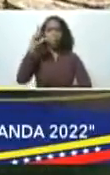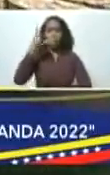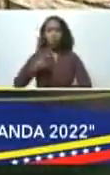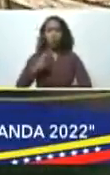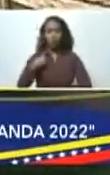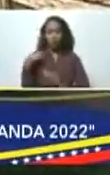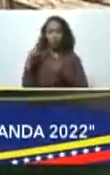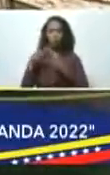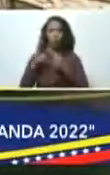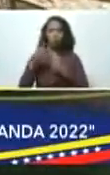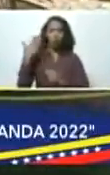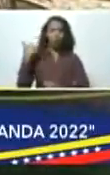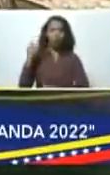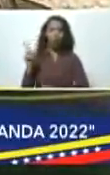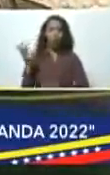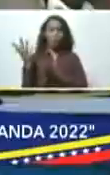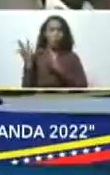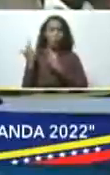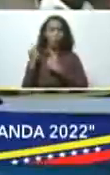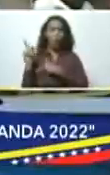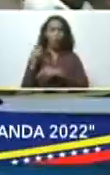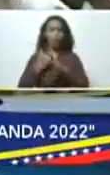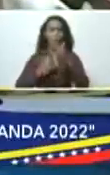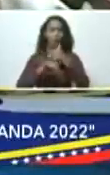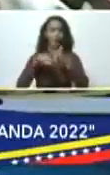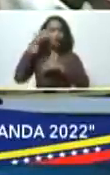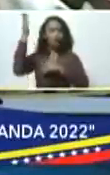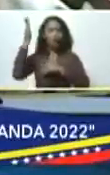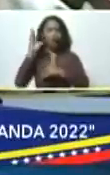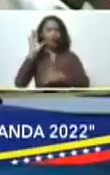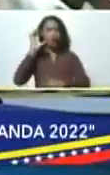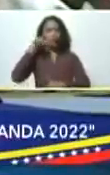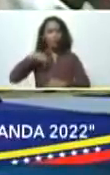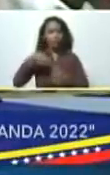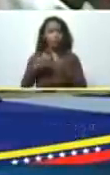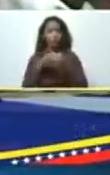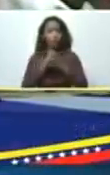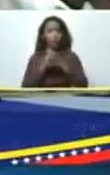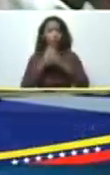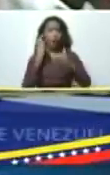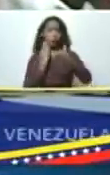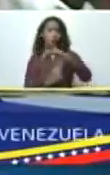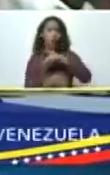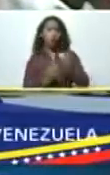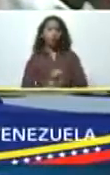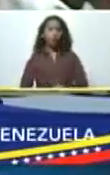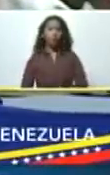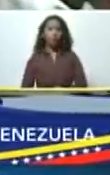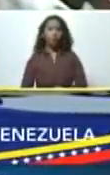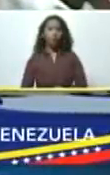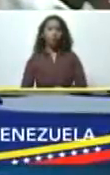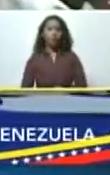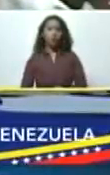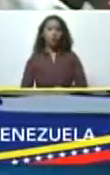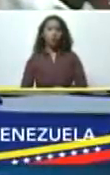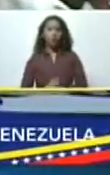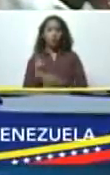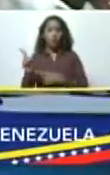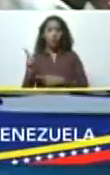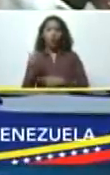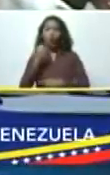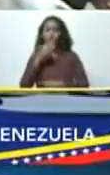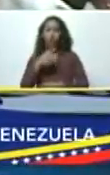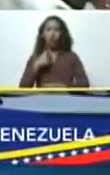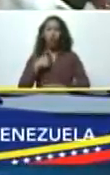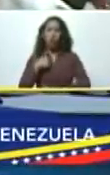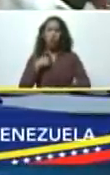conozco, Ricardo, que se fue para el exterior, de este grupo que emigró, y me dice que, bueno, le ha pasado